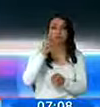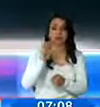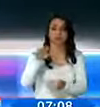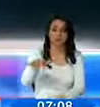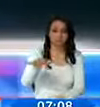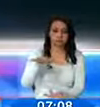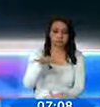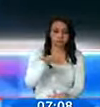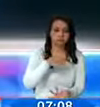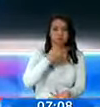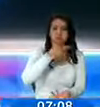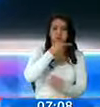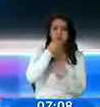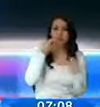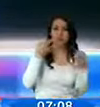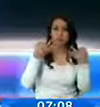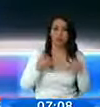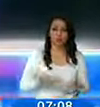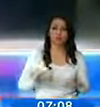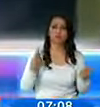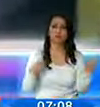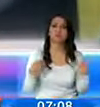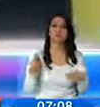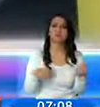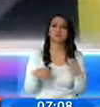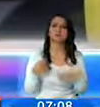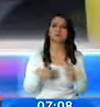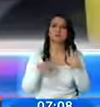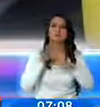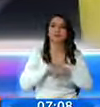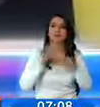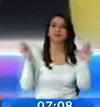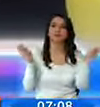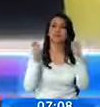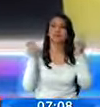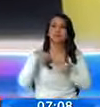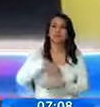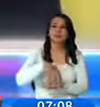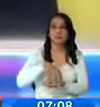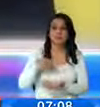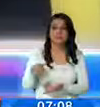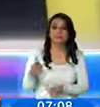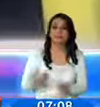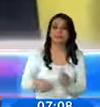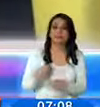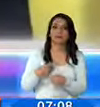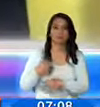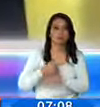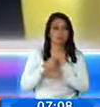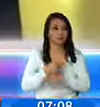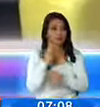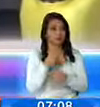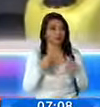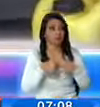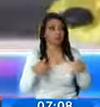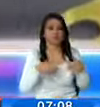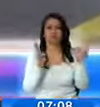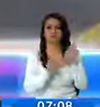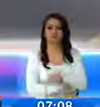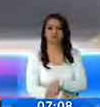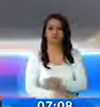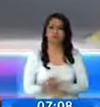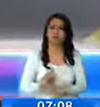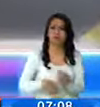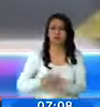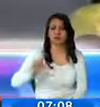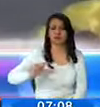estaban expendiendo en uno de los eventos que se desarrollaron por las festividades de la provincia. Este sitio fue cerrado por la autoridad. El alcohol se extendía a costos módicos y en